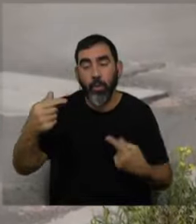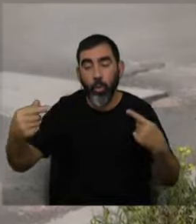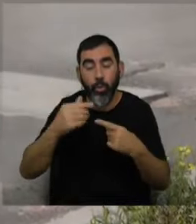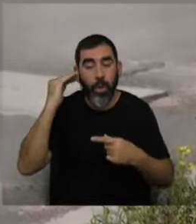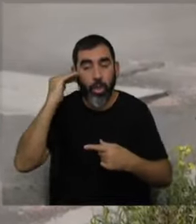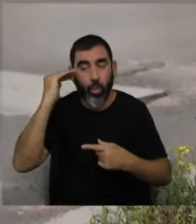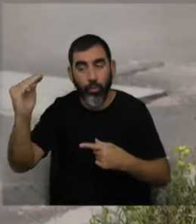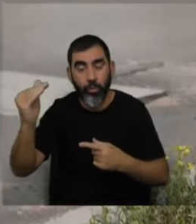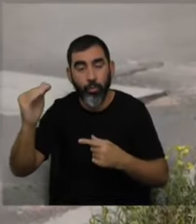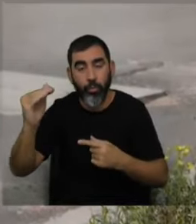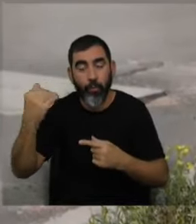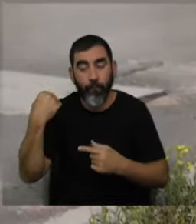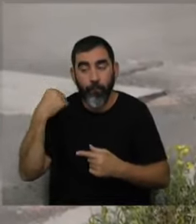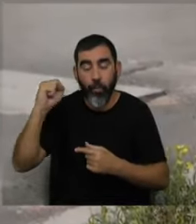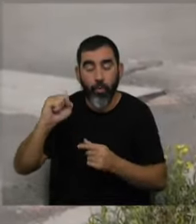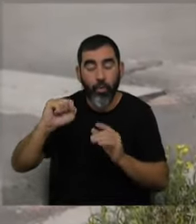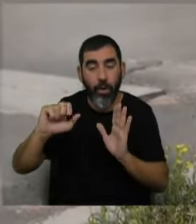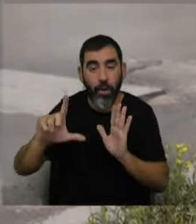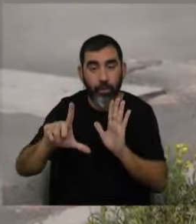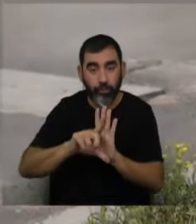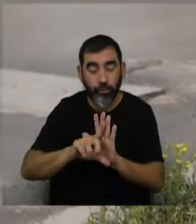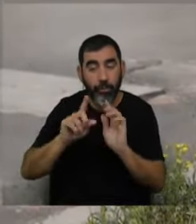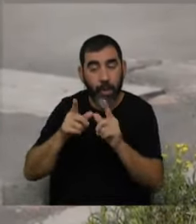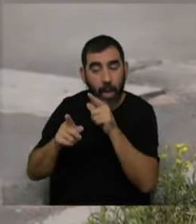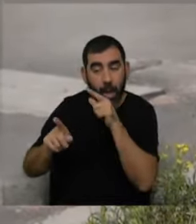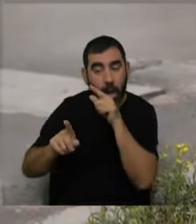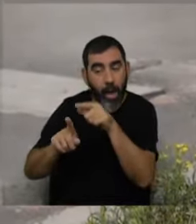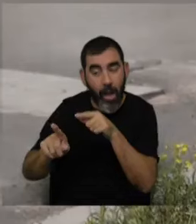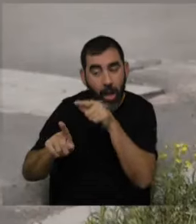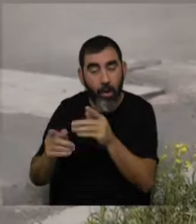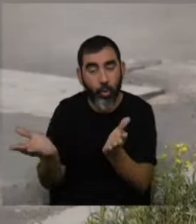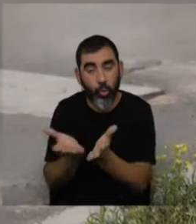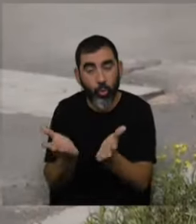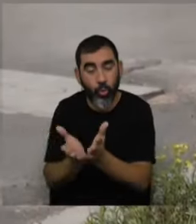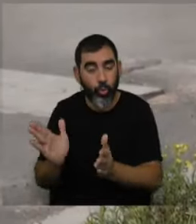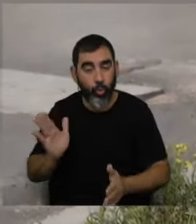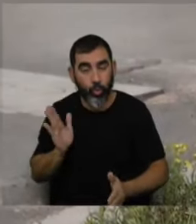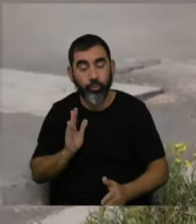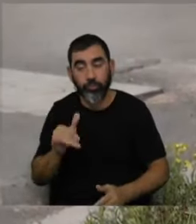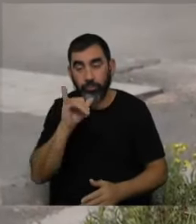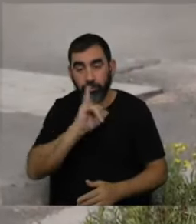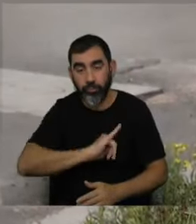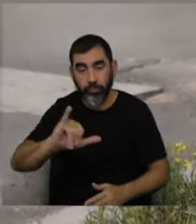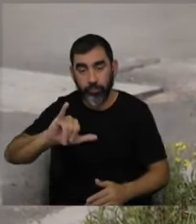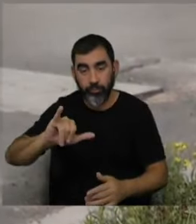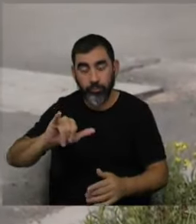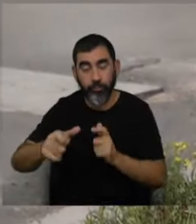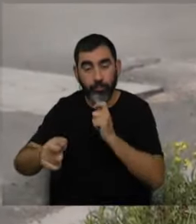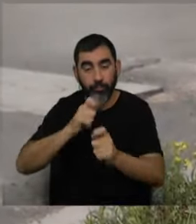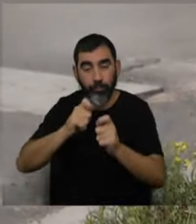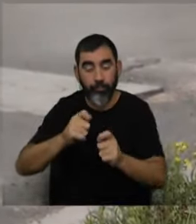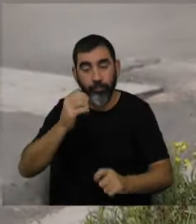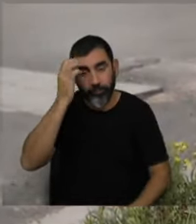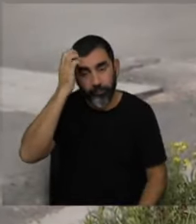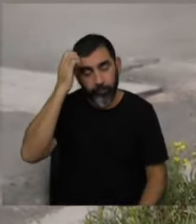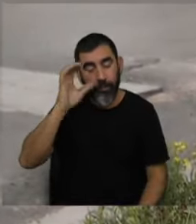docente por violación de la laicidad y también por acoso hacia algunas estudiantes esa denuncia quedó planteada en la prensa en las últimas